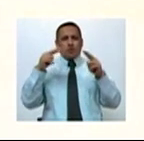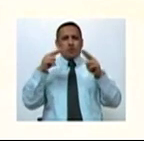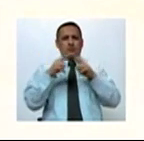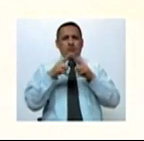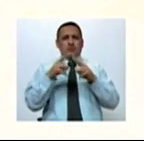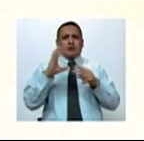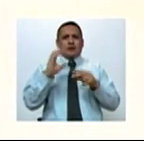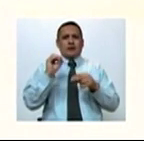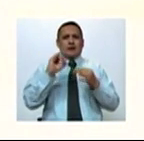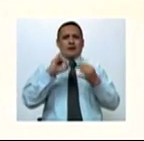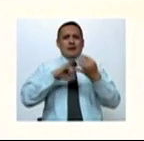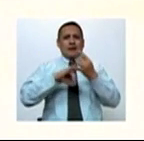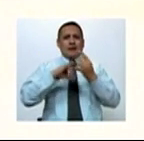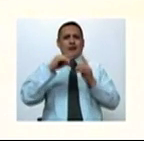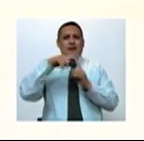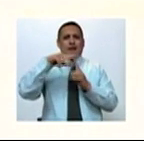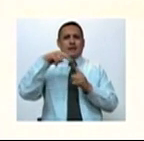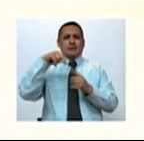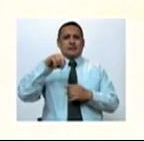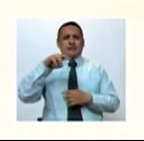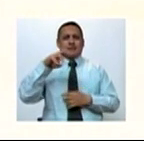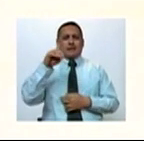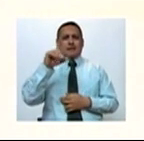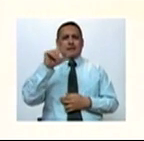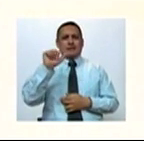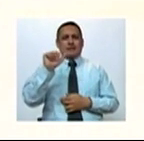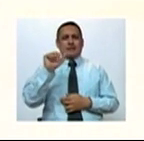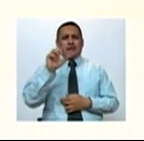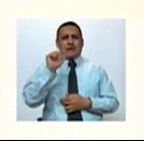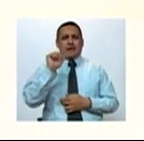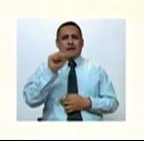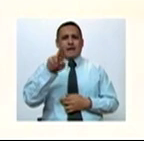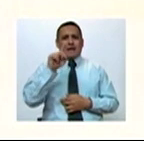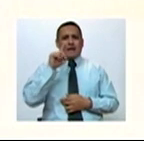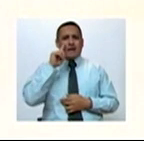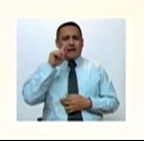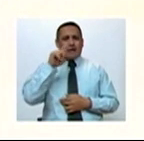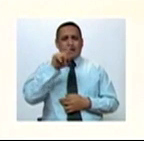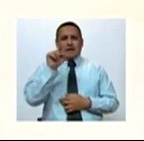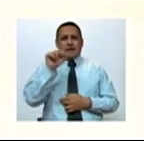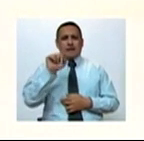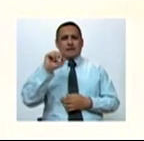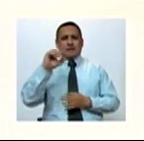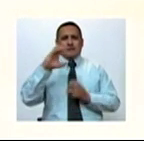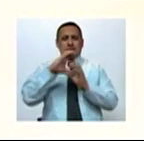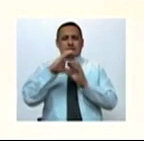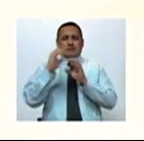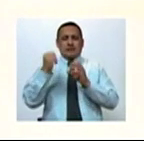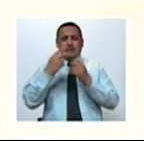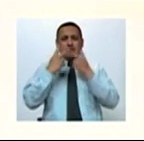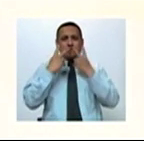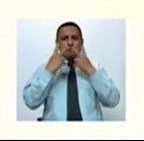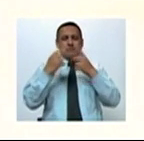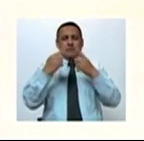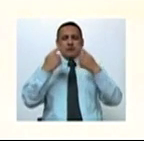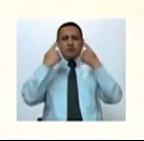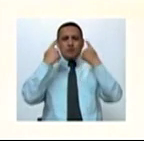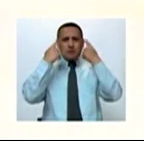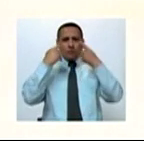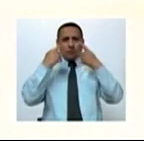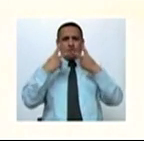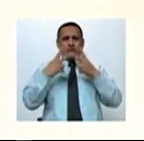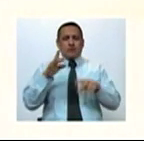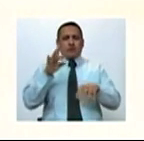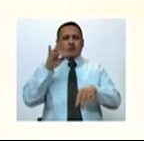conocido como Castañeda Arizaga, pero desde la perspectiva